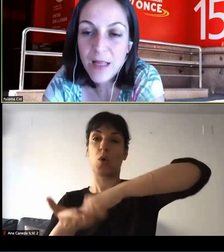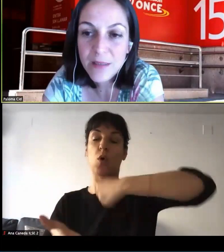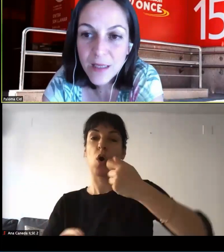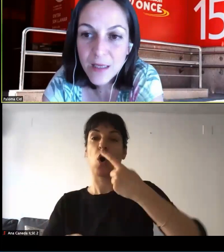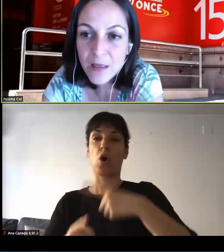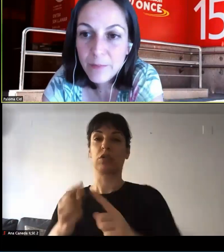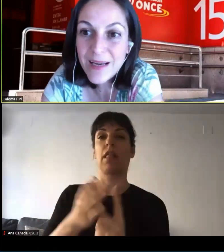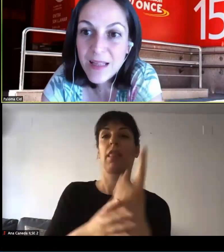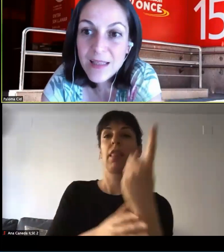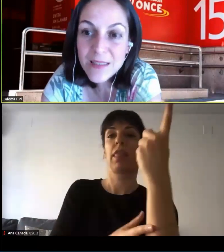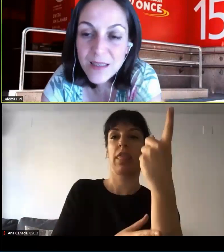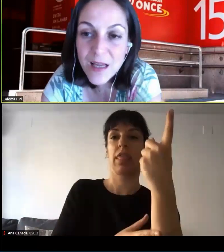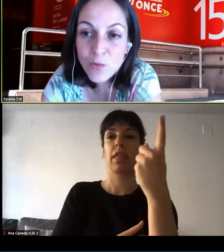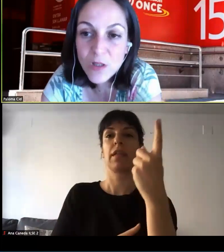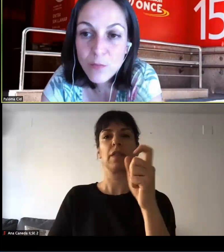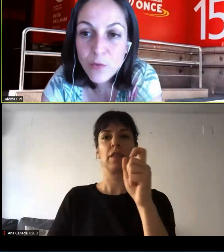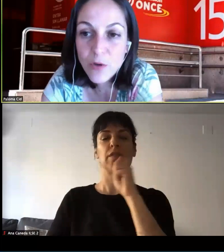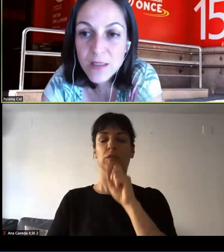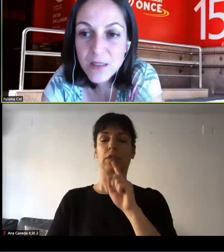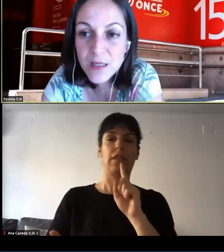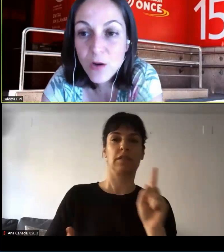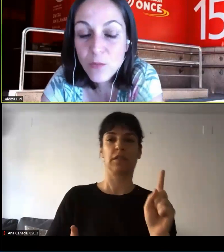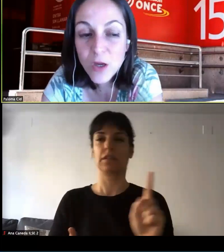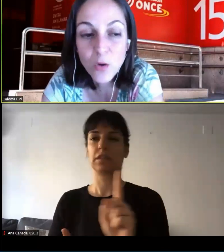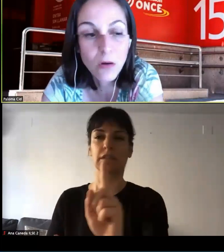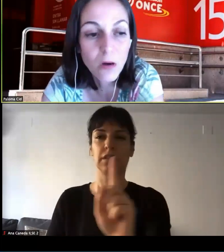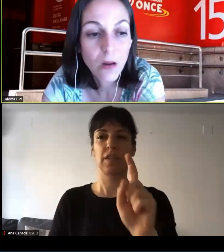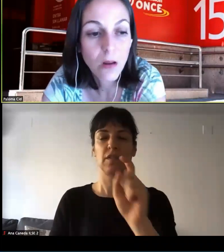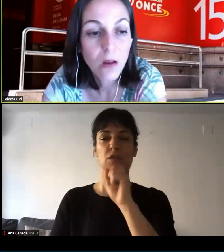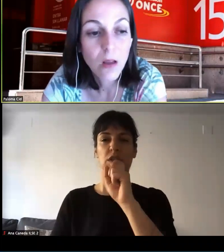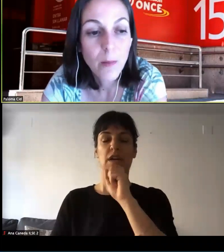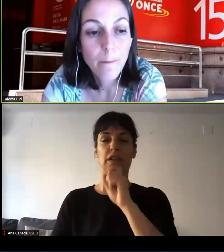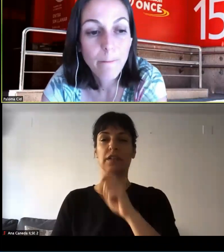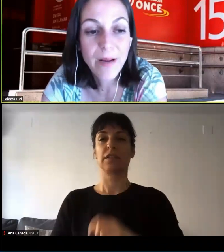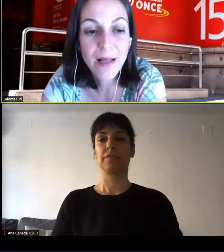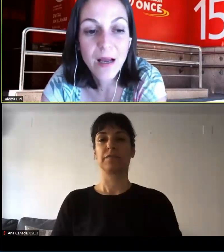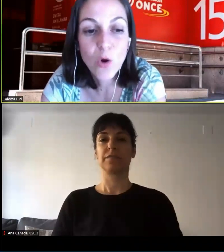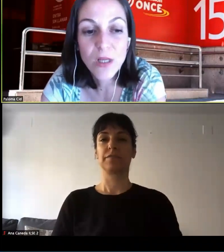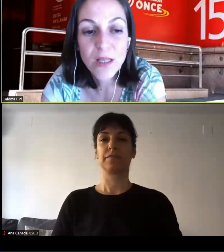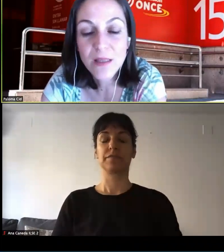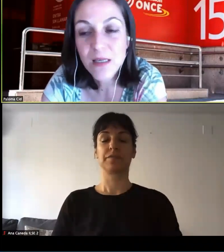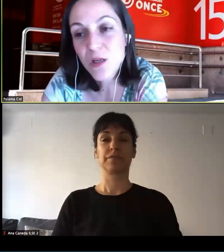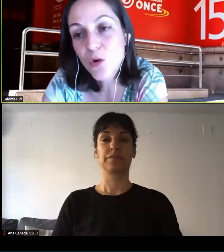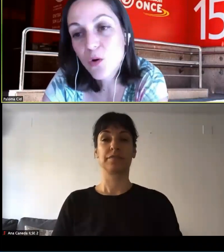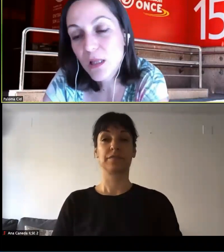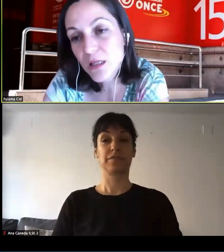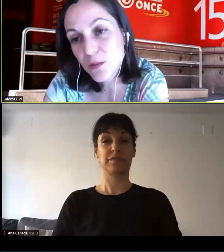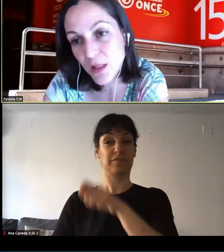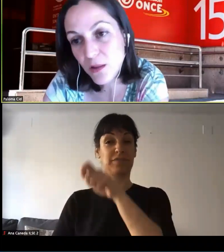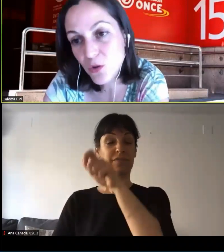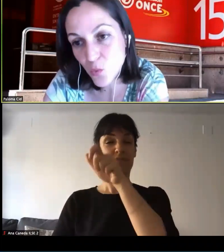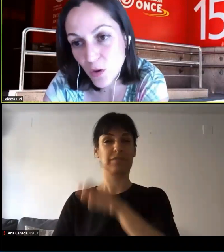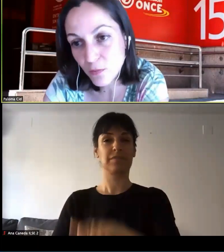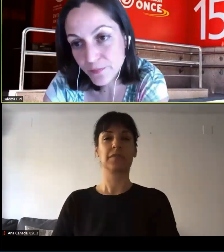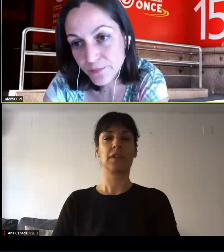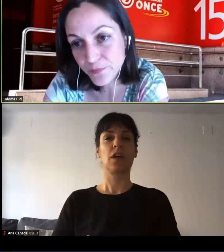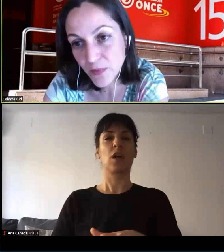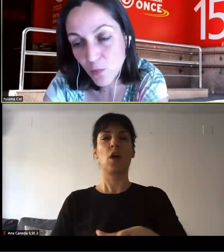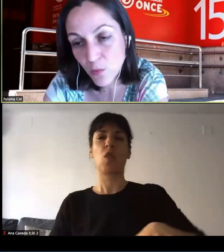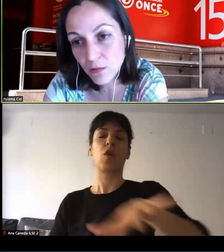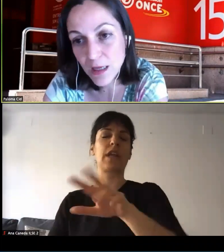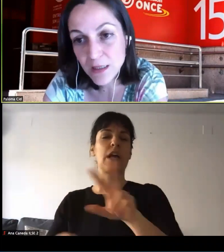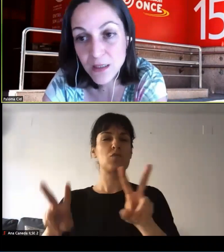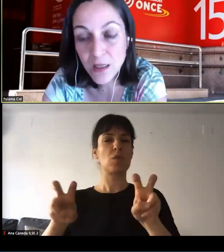va a necesitar un tiempo extra a lo mejor para orientarse y conocer espacios nuevos,